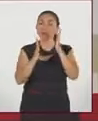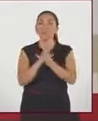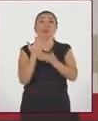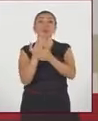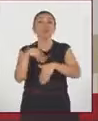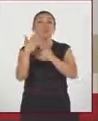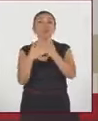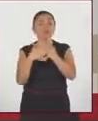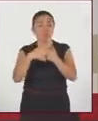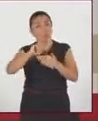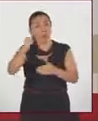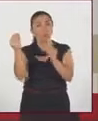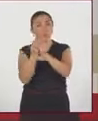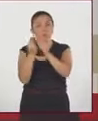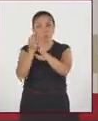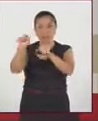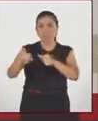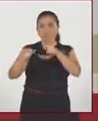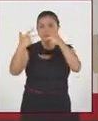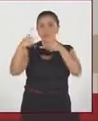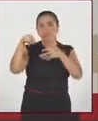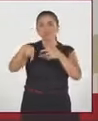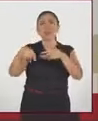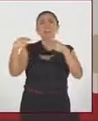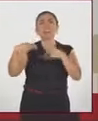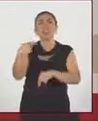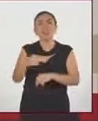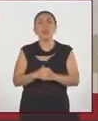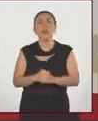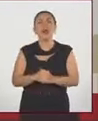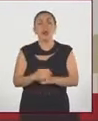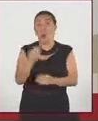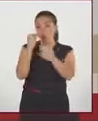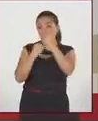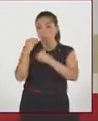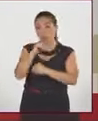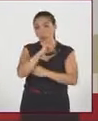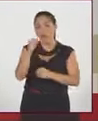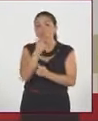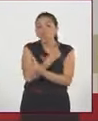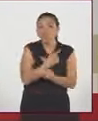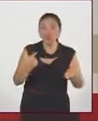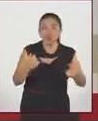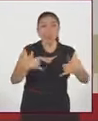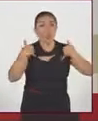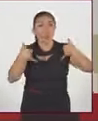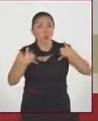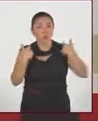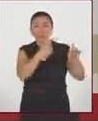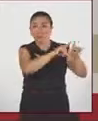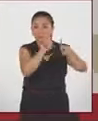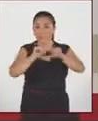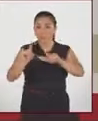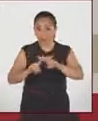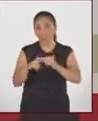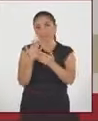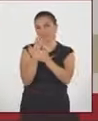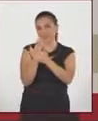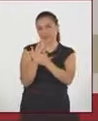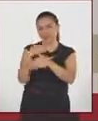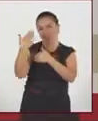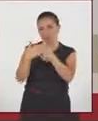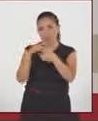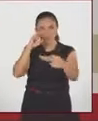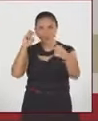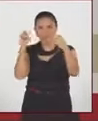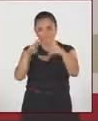el próximo seminario virtual de la serie con el tema Estado de nutrición de niños, niñas y adolescentes. Así que estén pendientes de